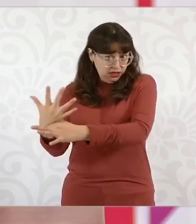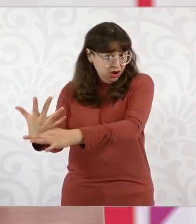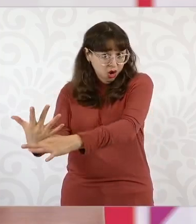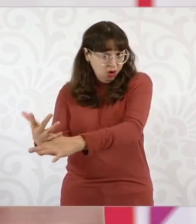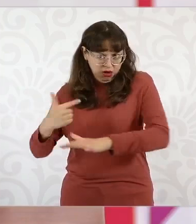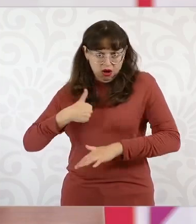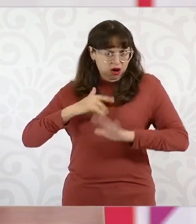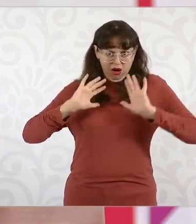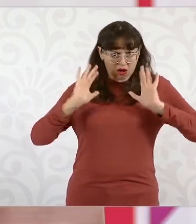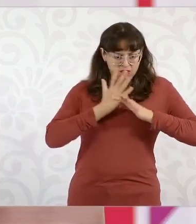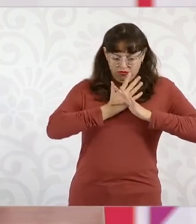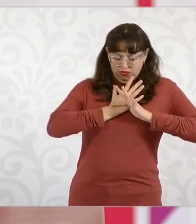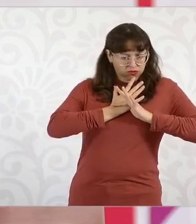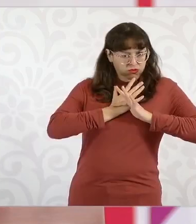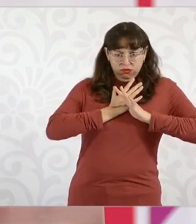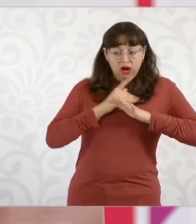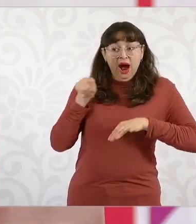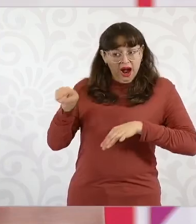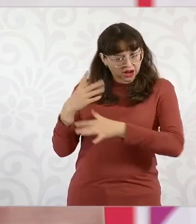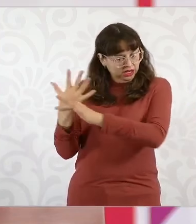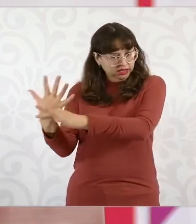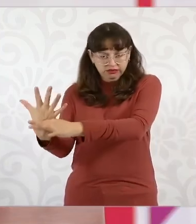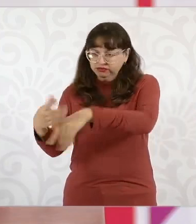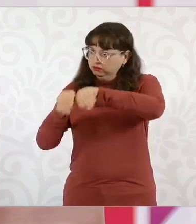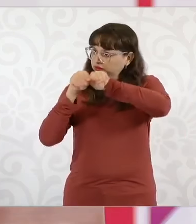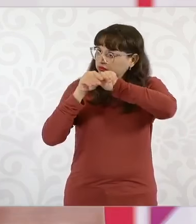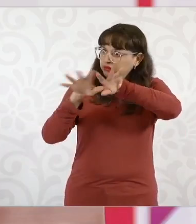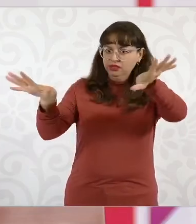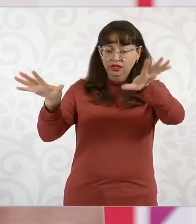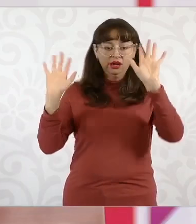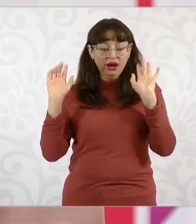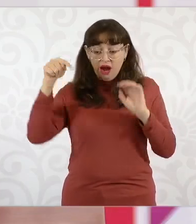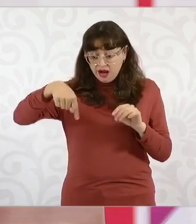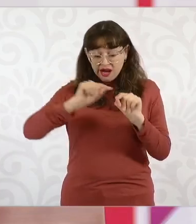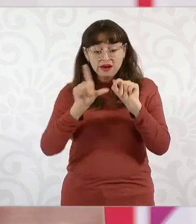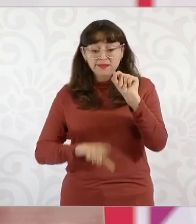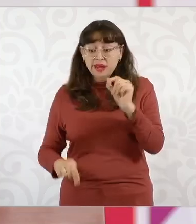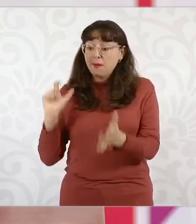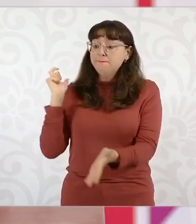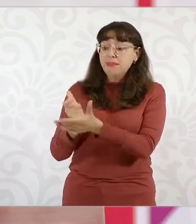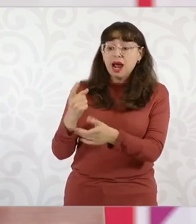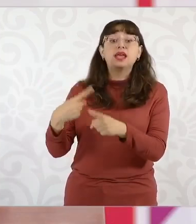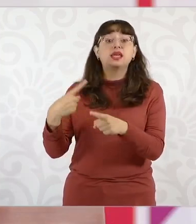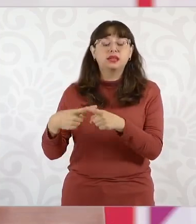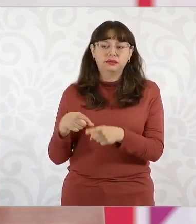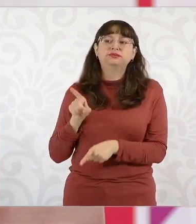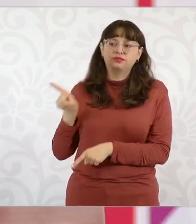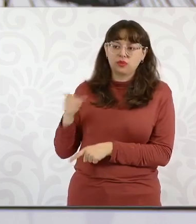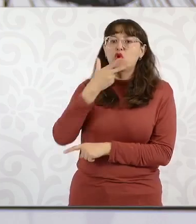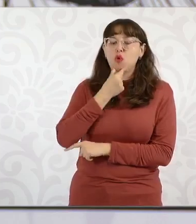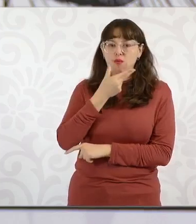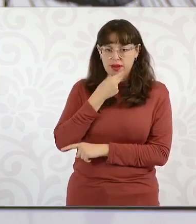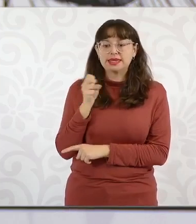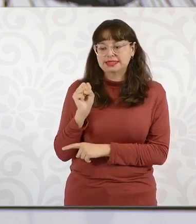nada, digamos, que no esté publicado. Él mismo publicó que aquí en México lo contrató